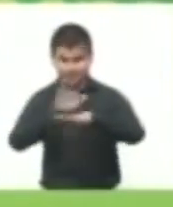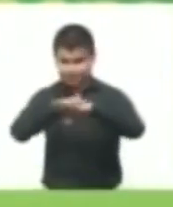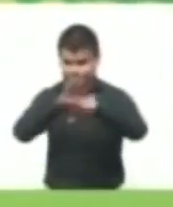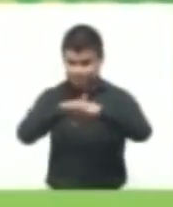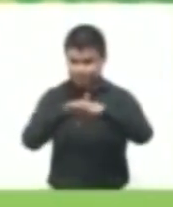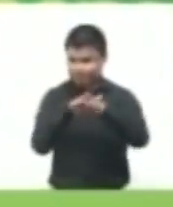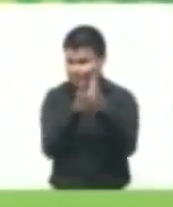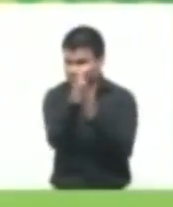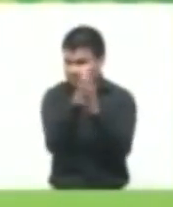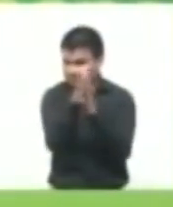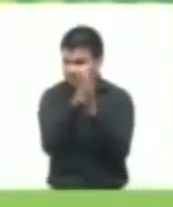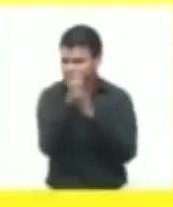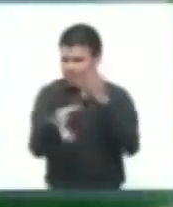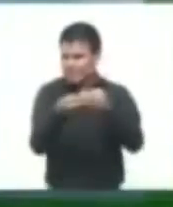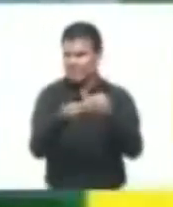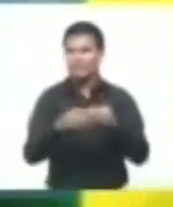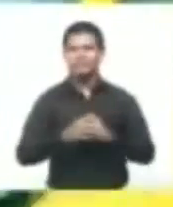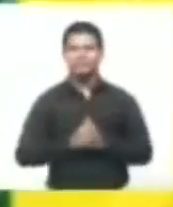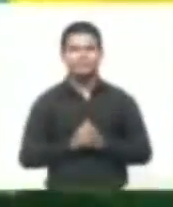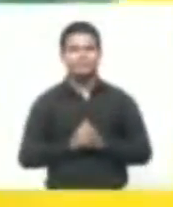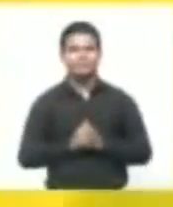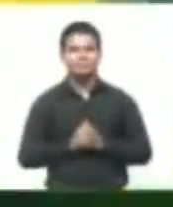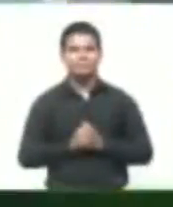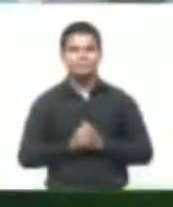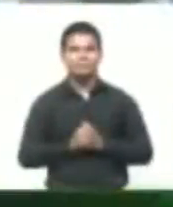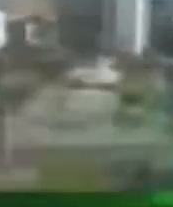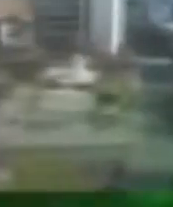detalles al final de la emisión.